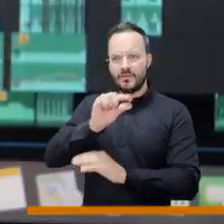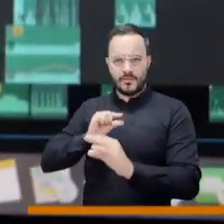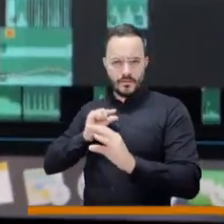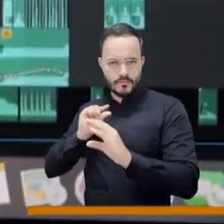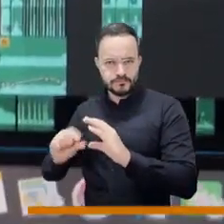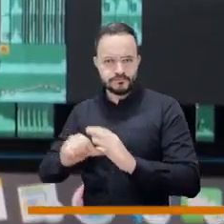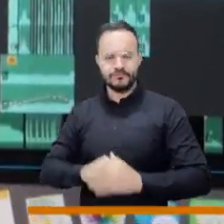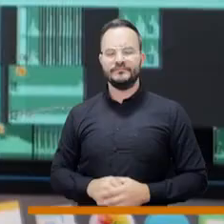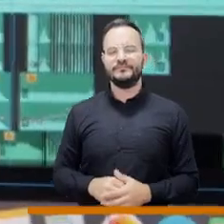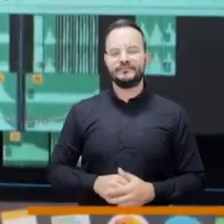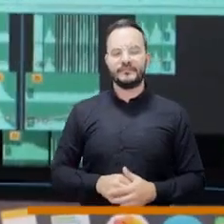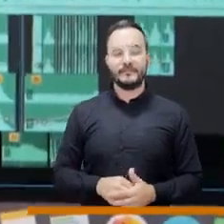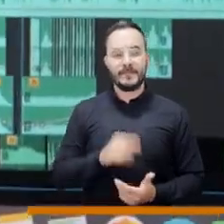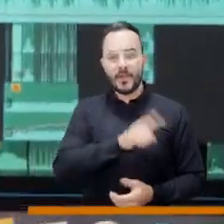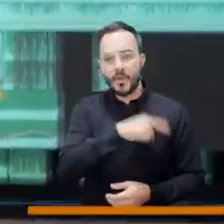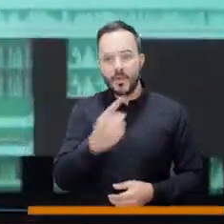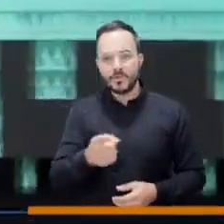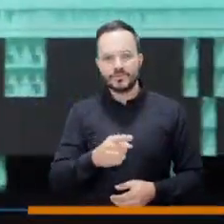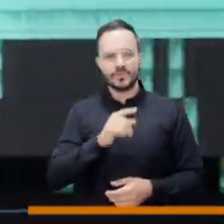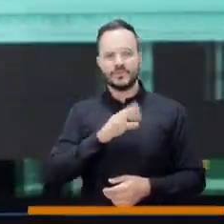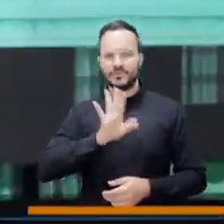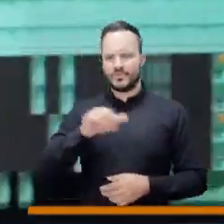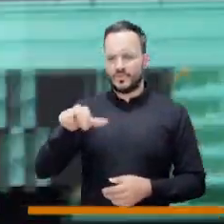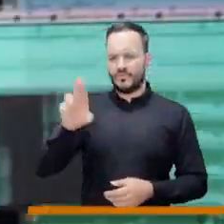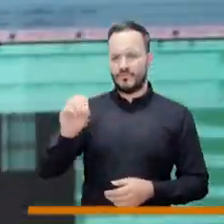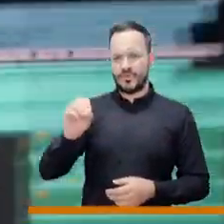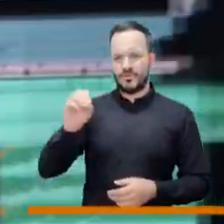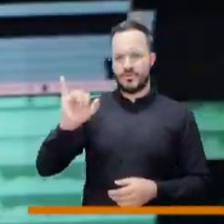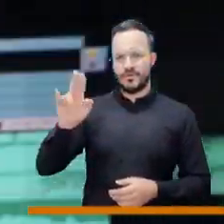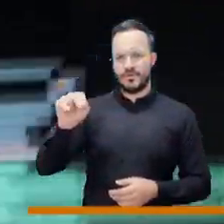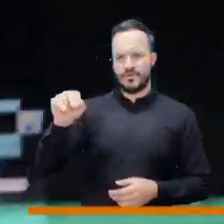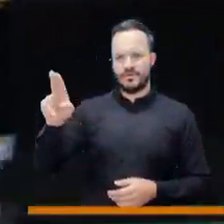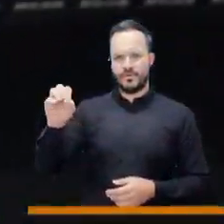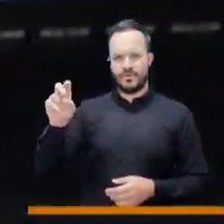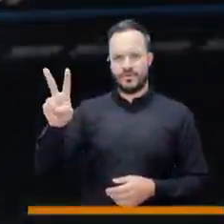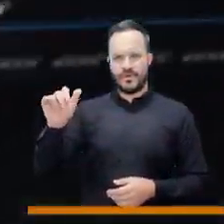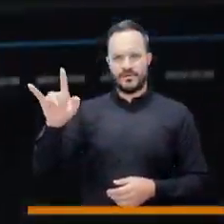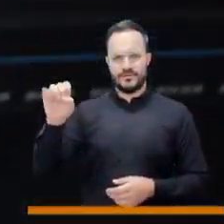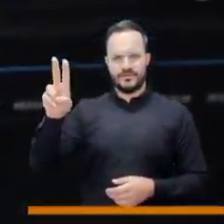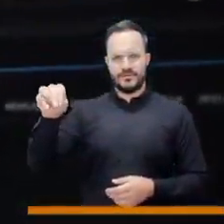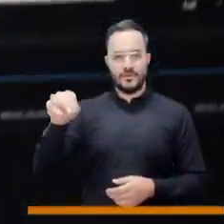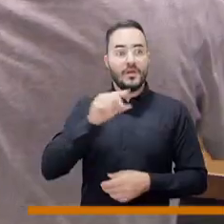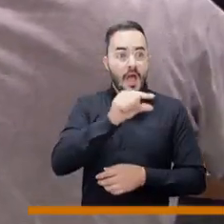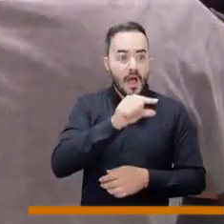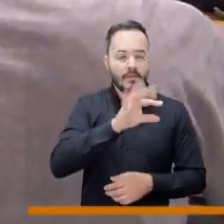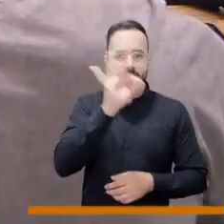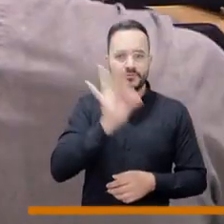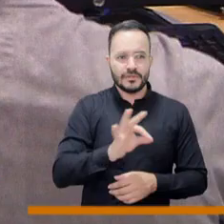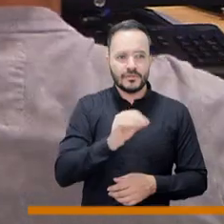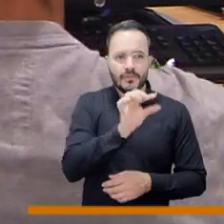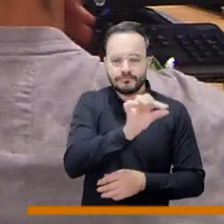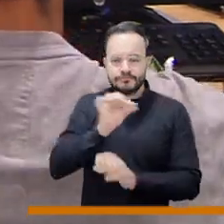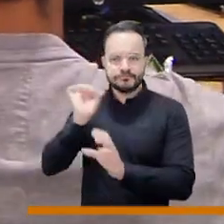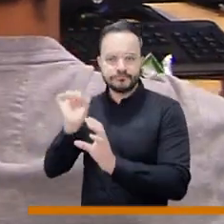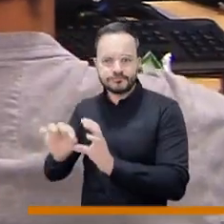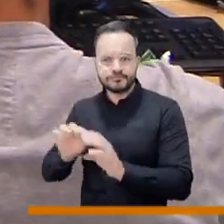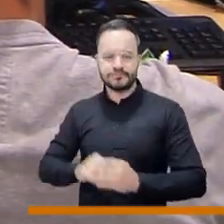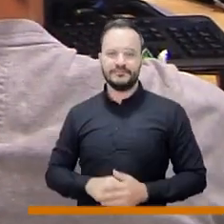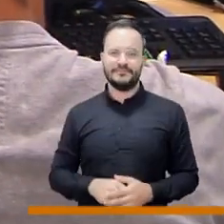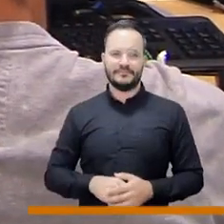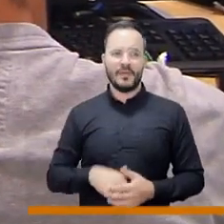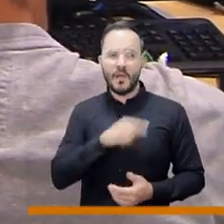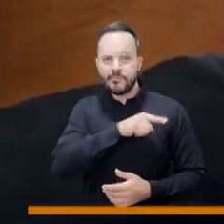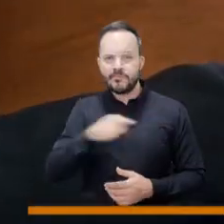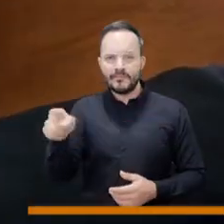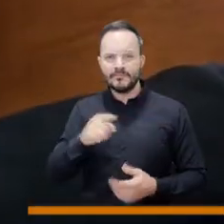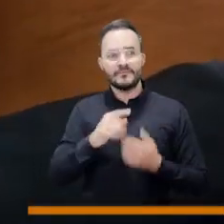vaya a este fondo, que lo que se recaude de la estampilla Pro Innovación se vaya a este fondo, las gestiones